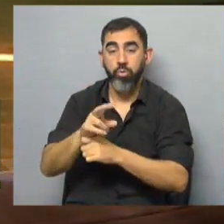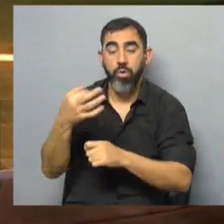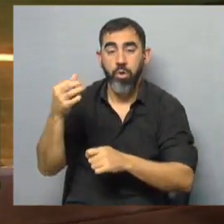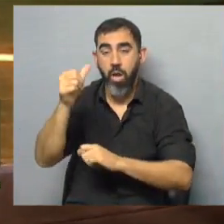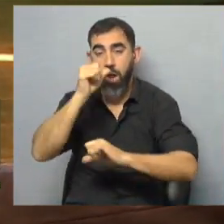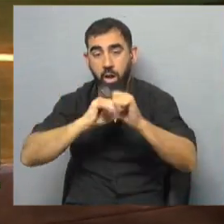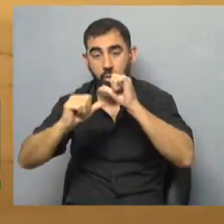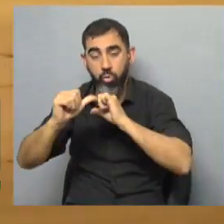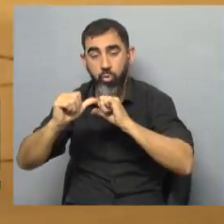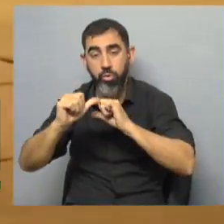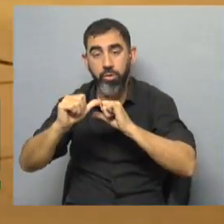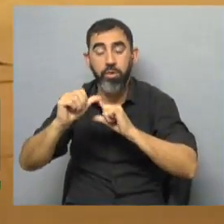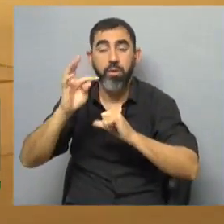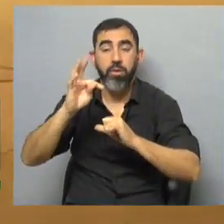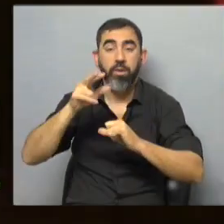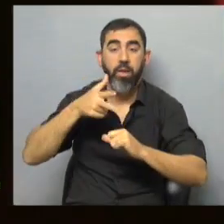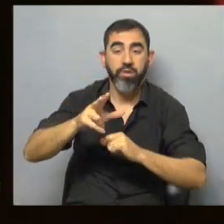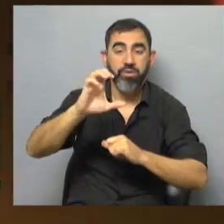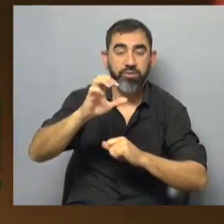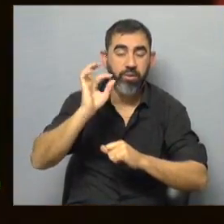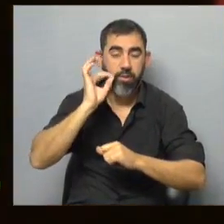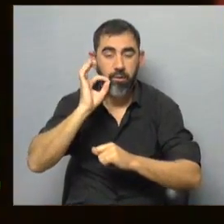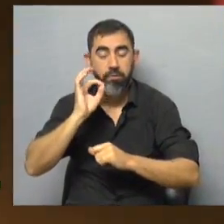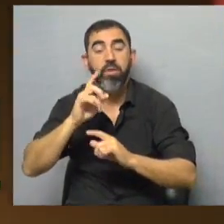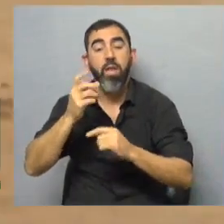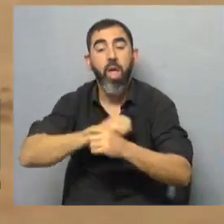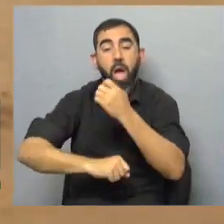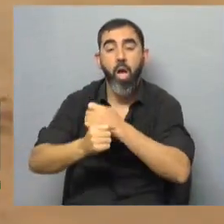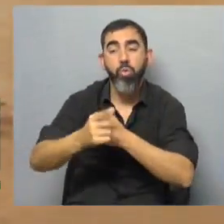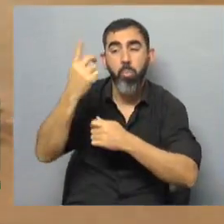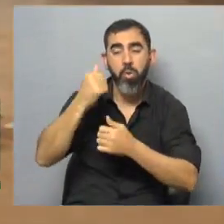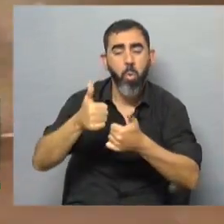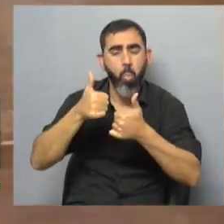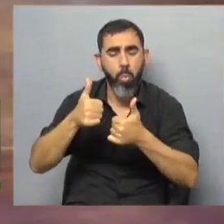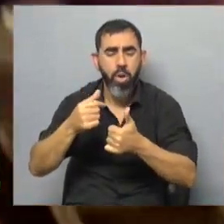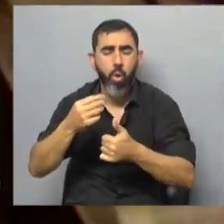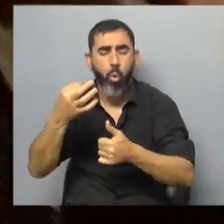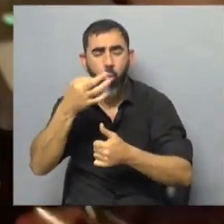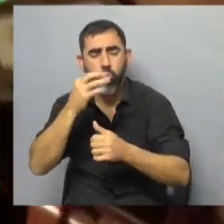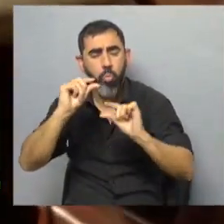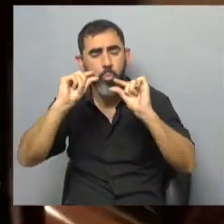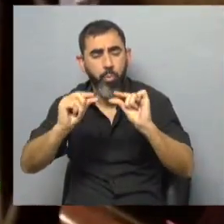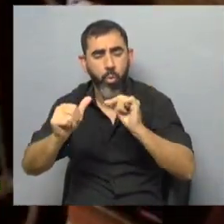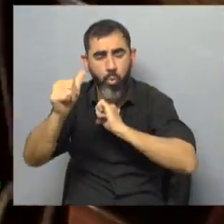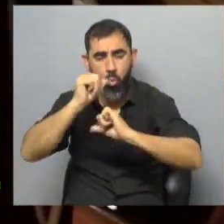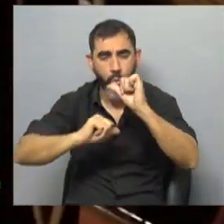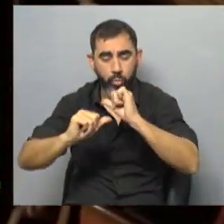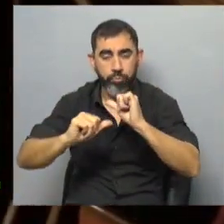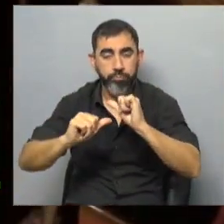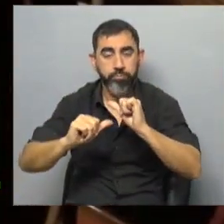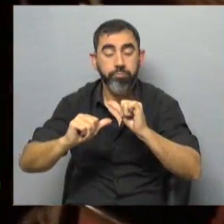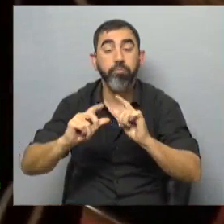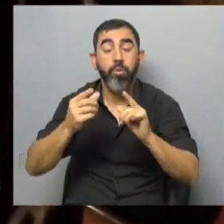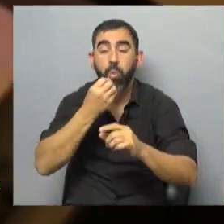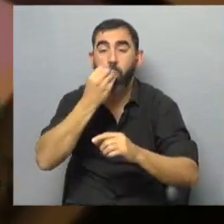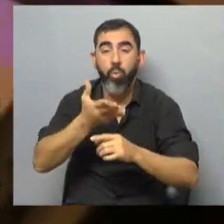alcohol y el uso de THC. El año pasado tuvimos una buena respuesta, el consumo fue muy bajo y lo que tenemos para